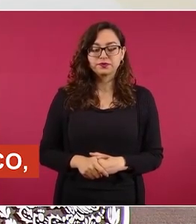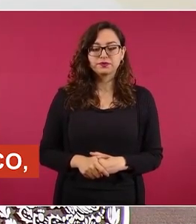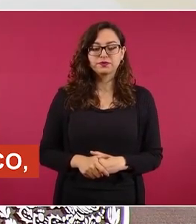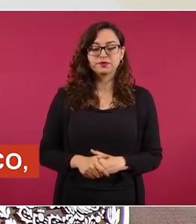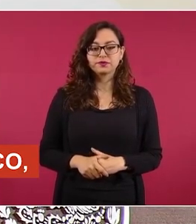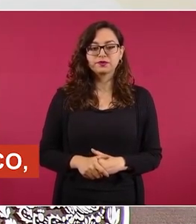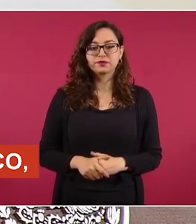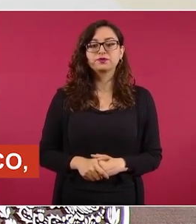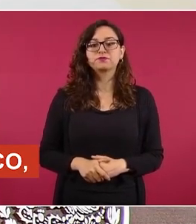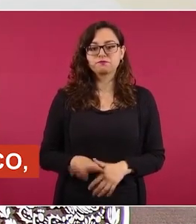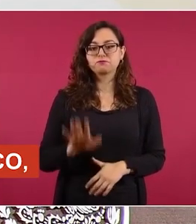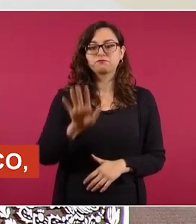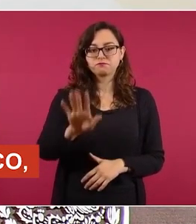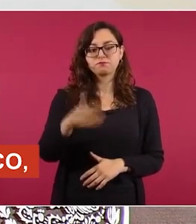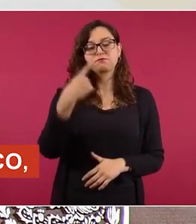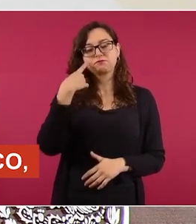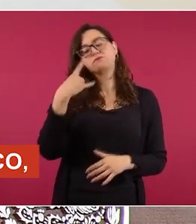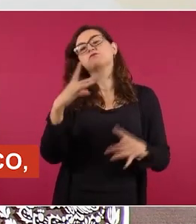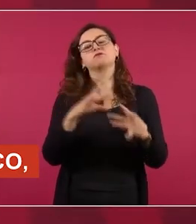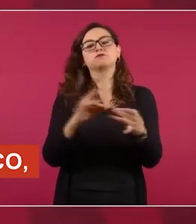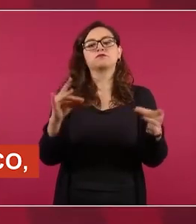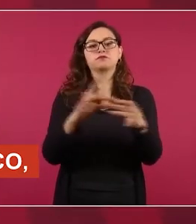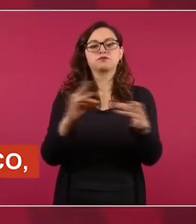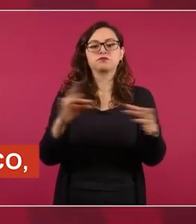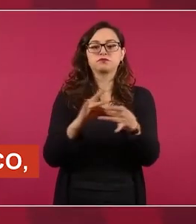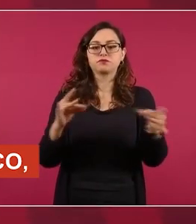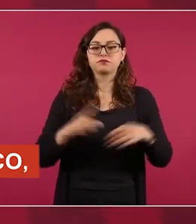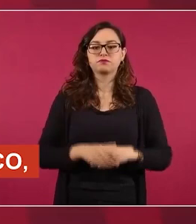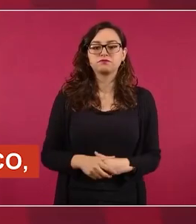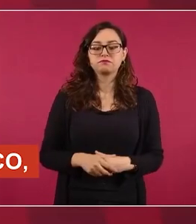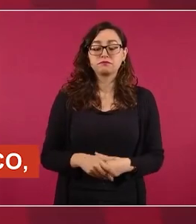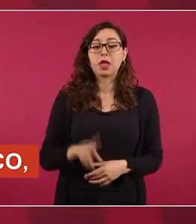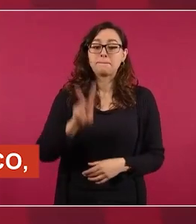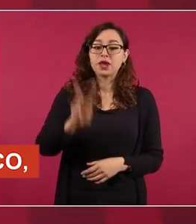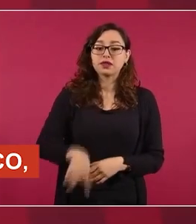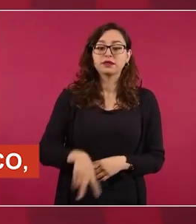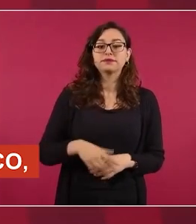ataque cibernético, así le llaman,